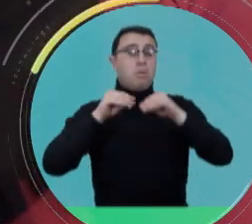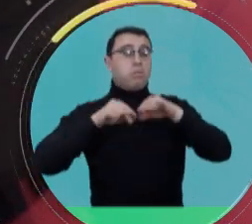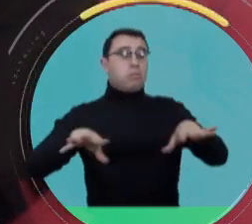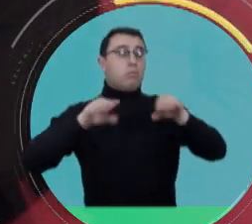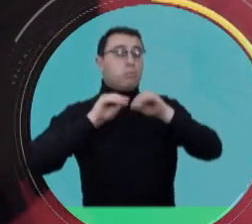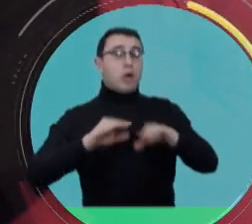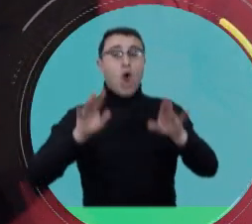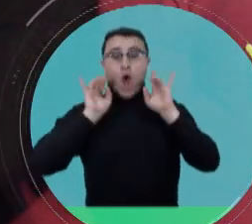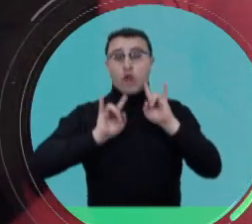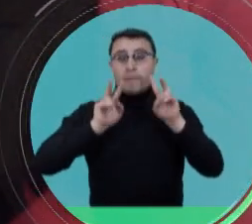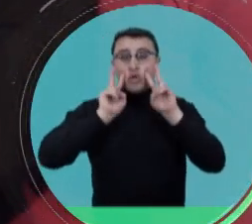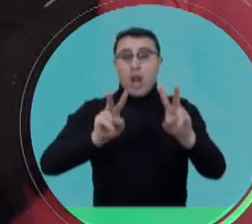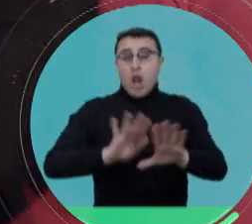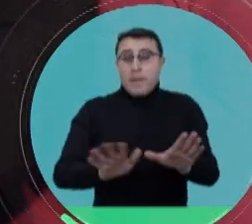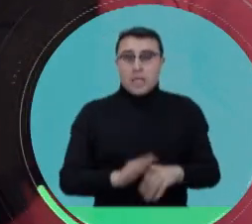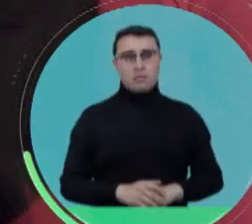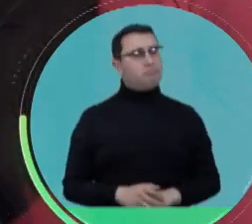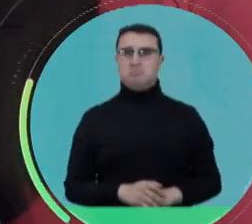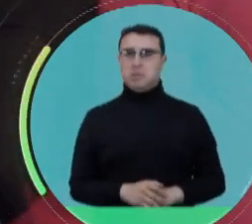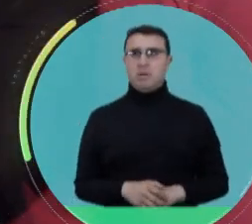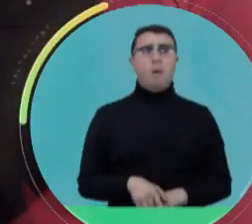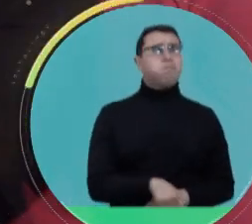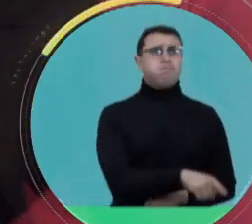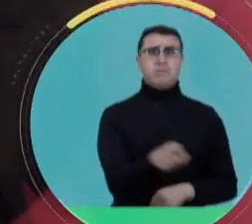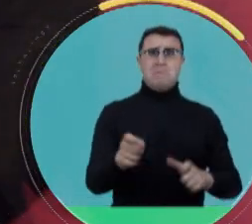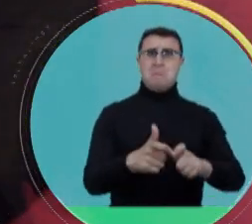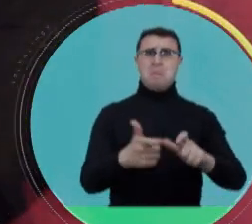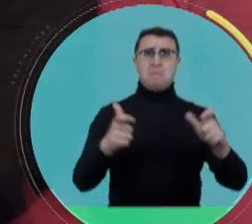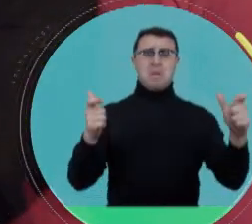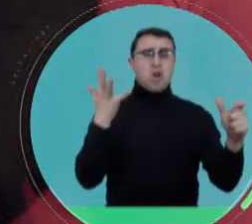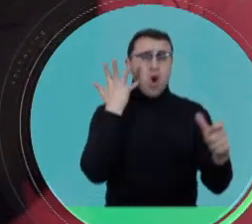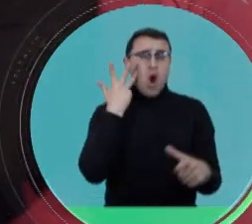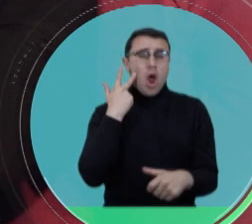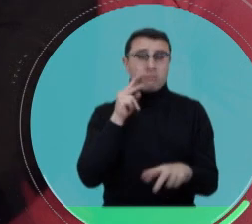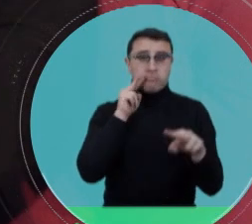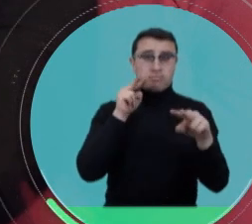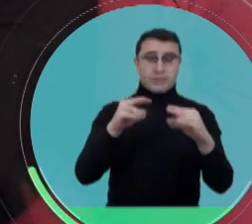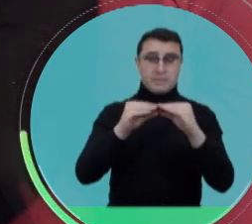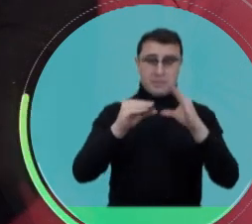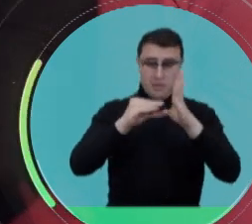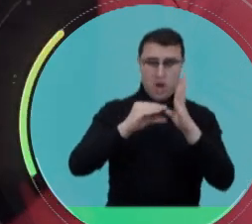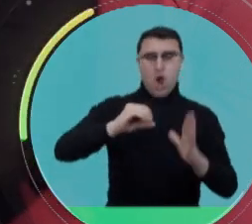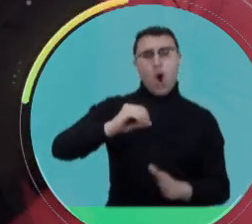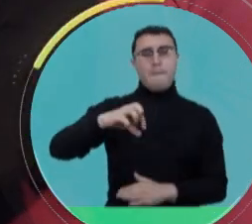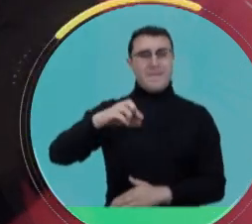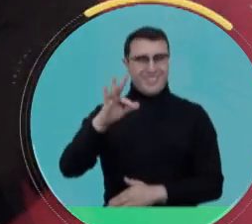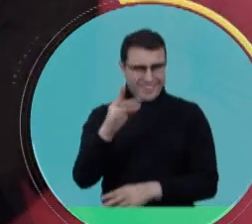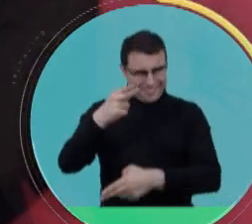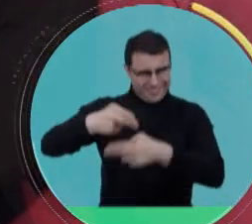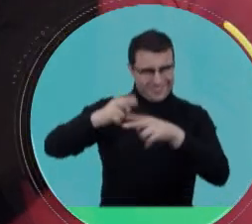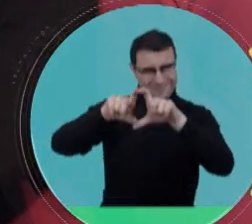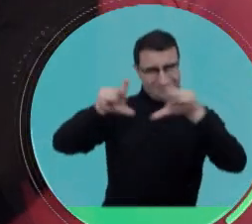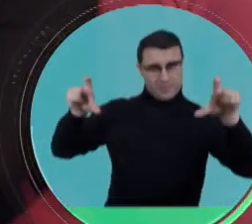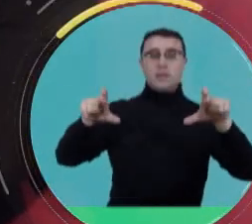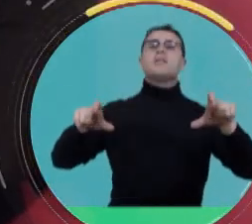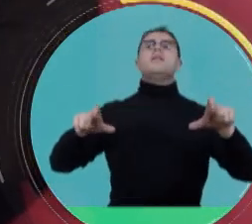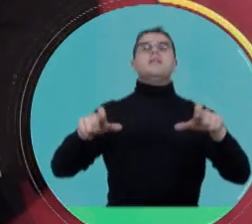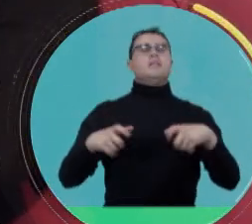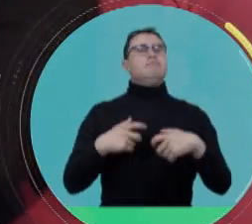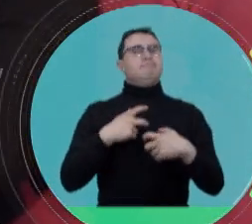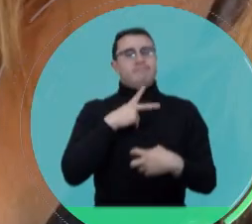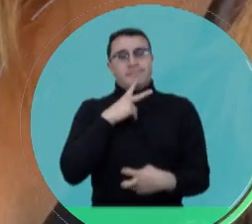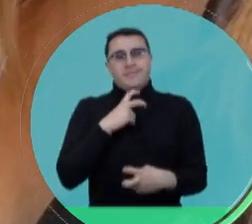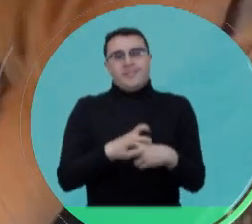solo piezas audiovisuales y esto es algo que nos estamos dando cuenta día a día por las plataformas ott eh es es muy